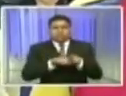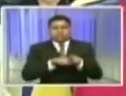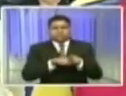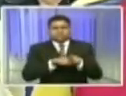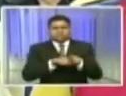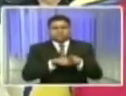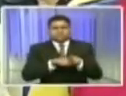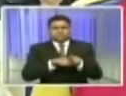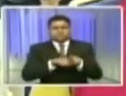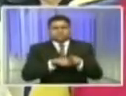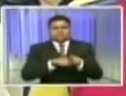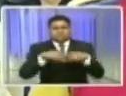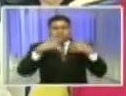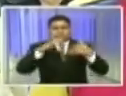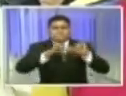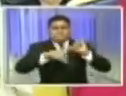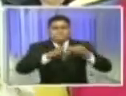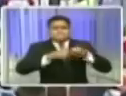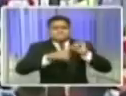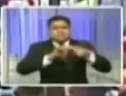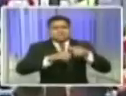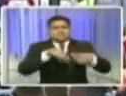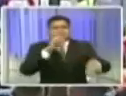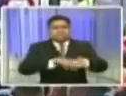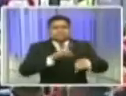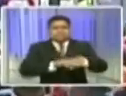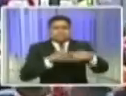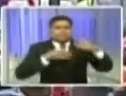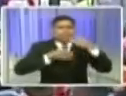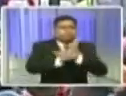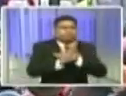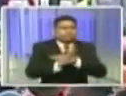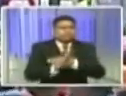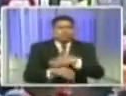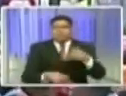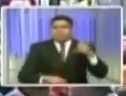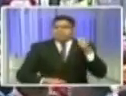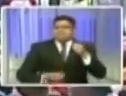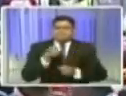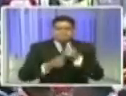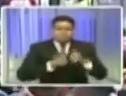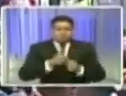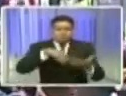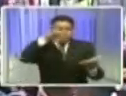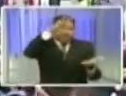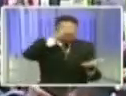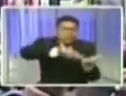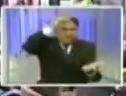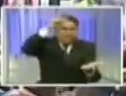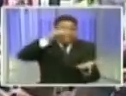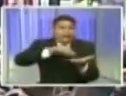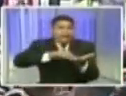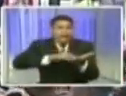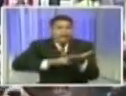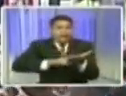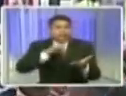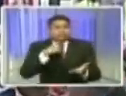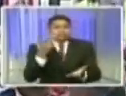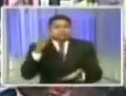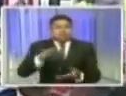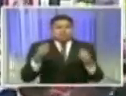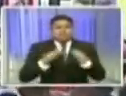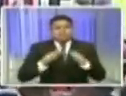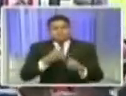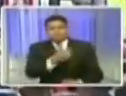yo hubiera tocado ese botón hace tiempo para ir a combatir al lado de Guaycaipuro y vivir con él, y morir con él, y